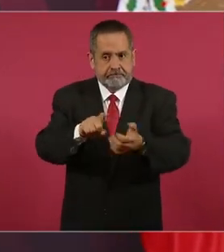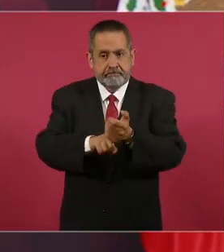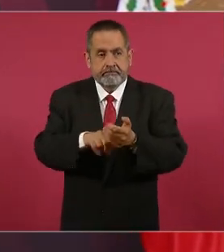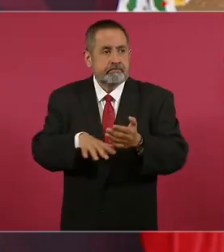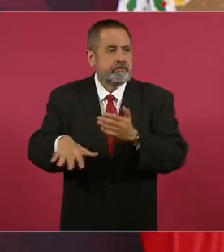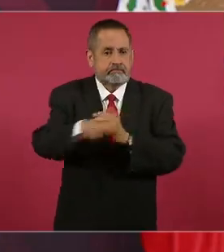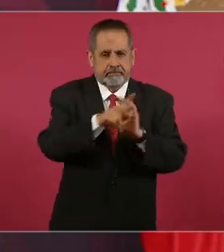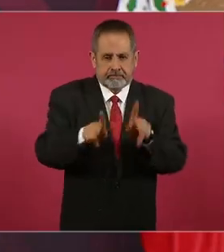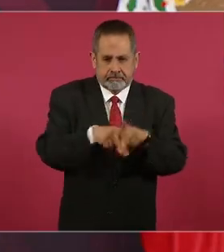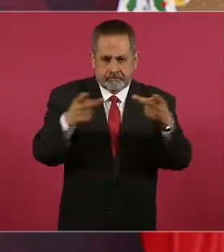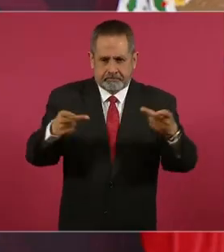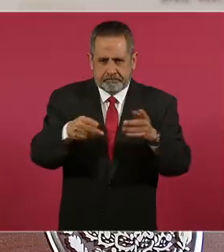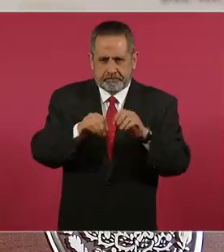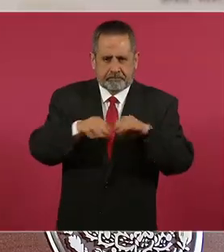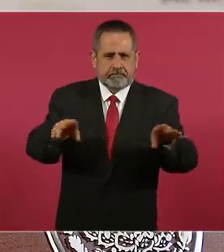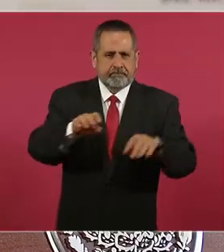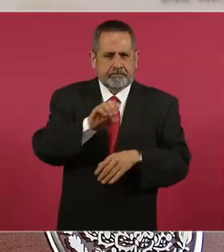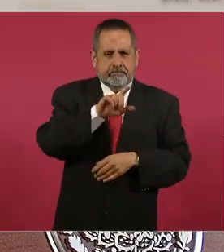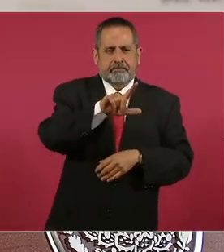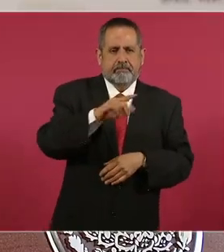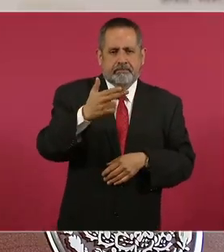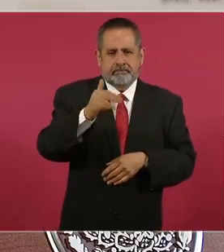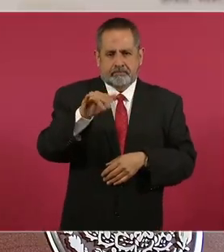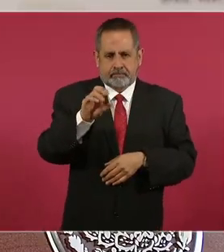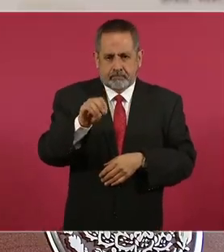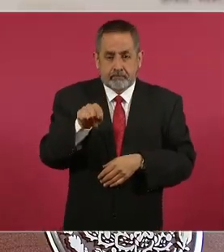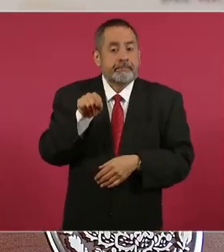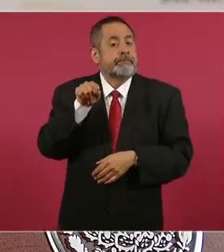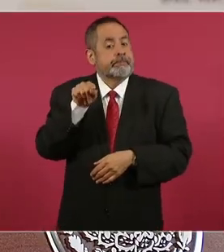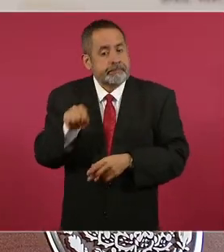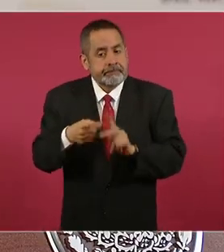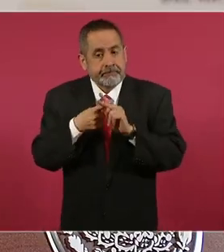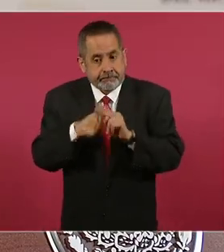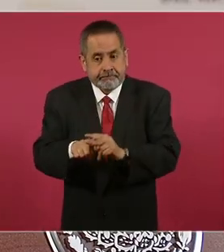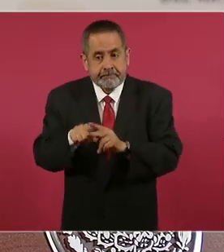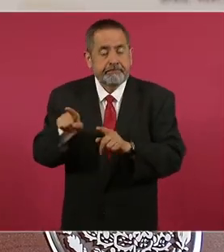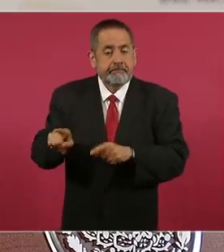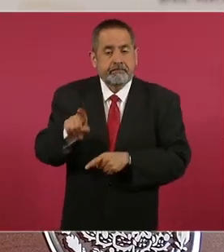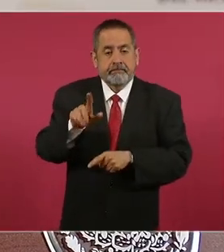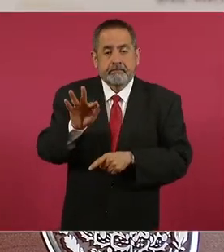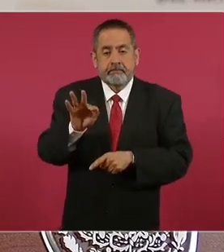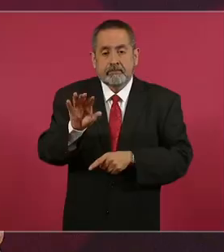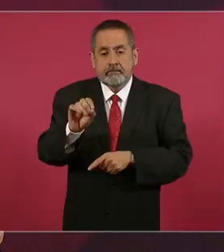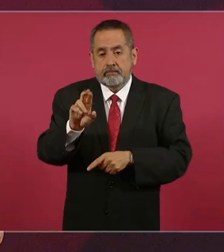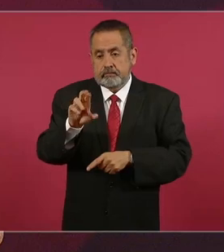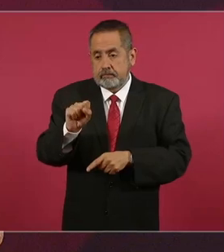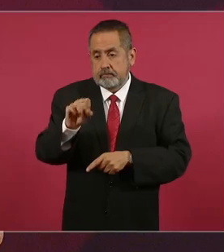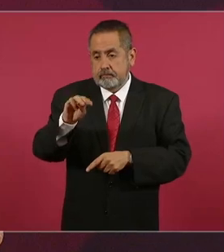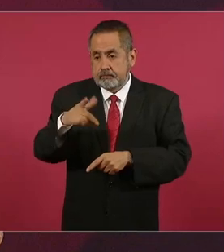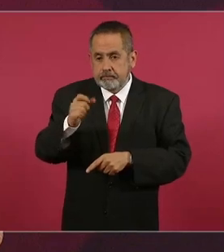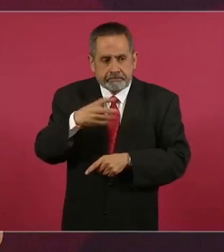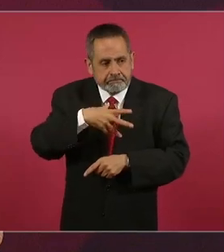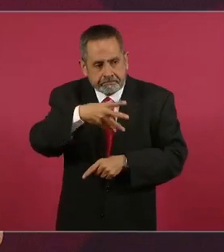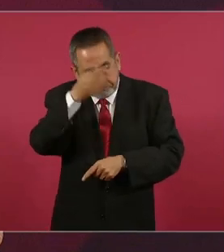el periódico, ahí empezaron los magonistas a hacer